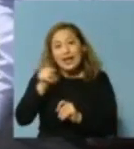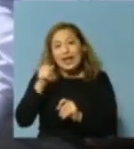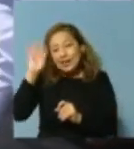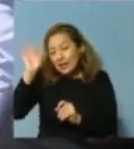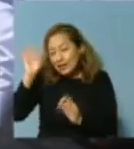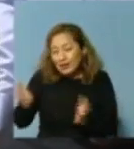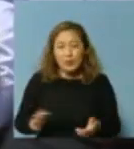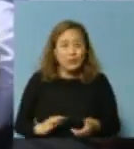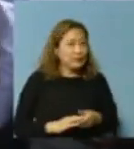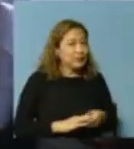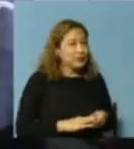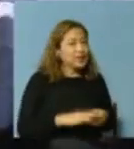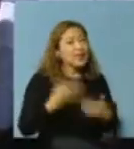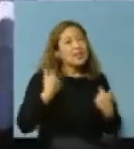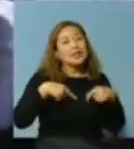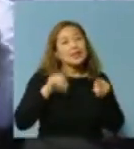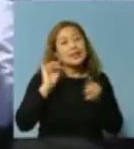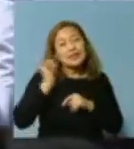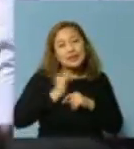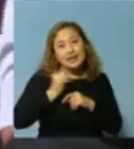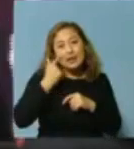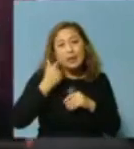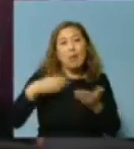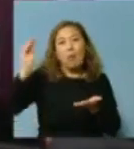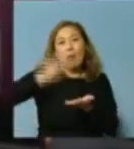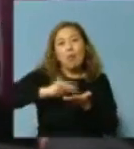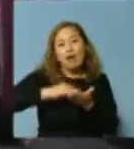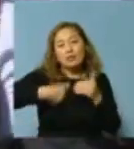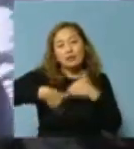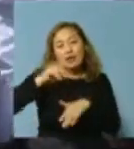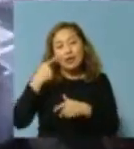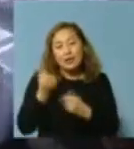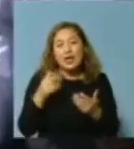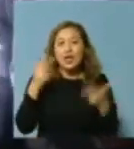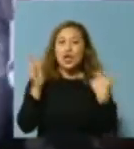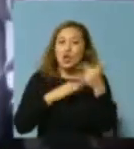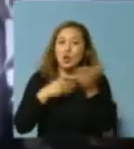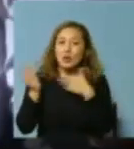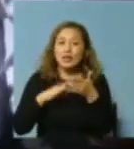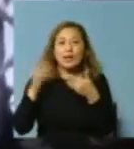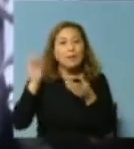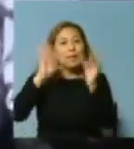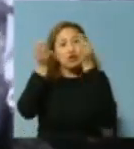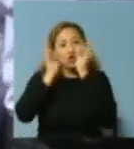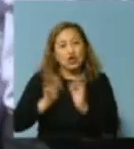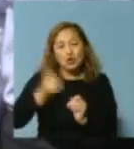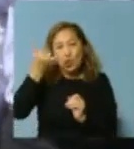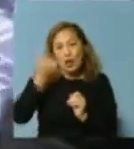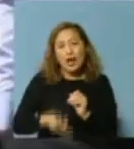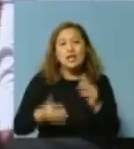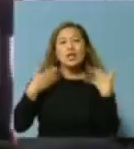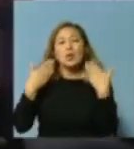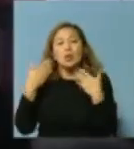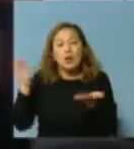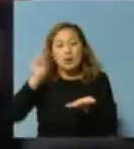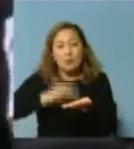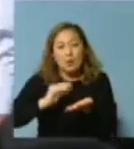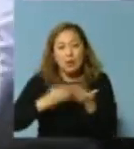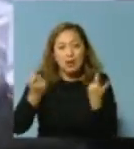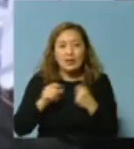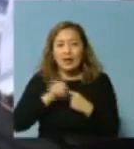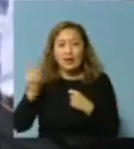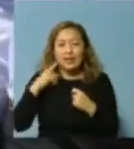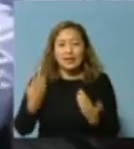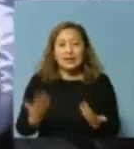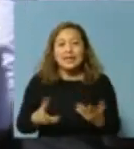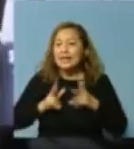mucho mejor. Ahí van, seguramente ustedes se van por más cada vez que habla de que hay más proyectos y que hay más posibilidades. En este